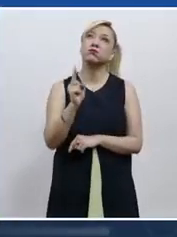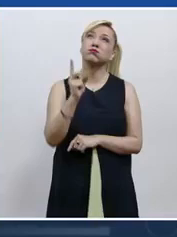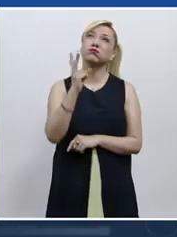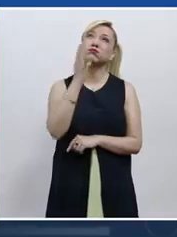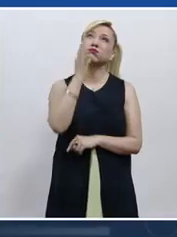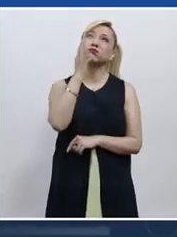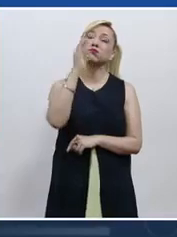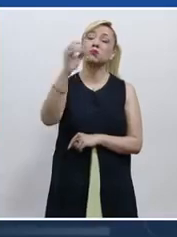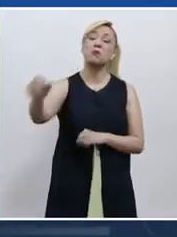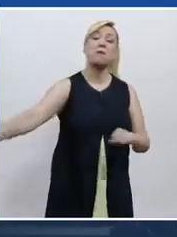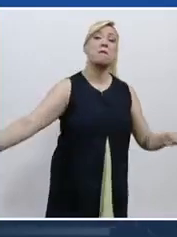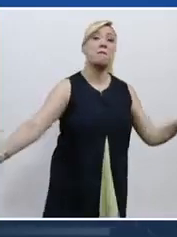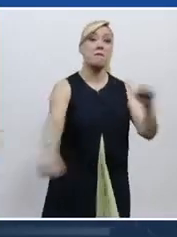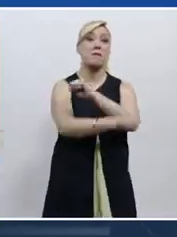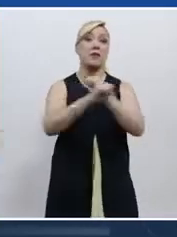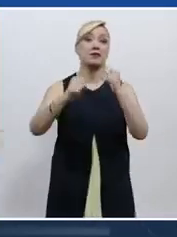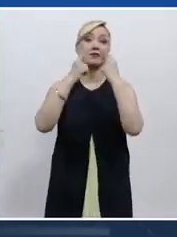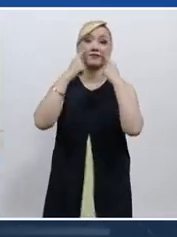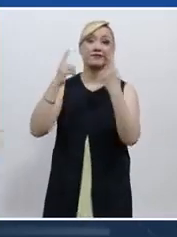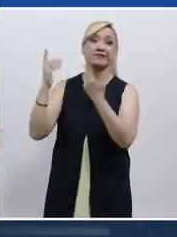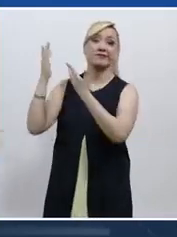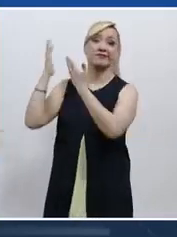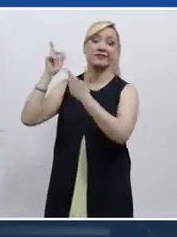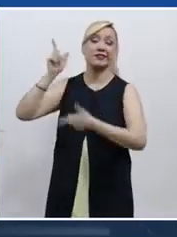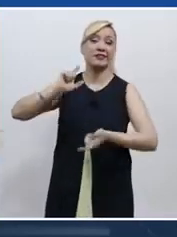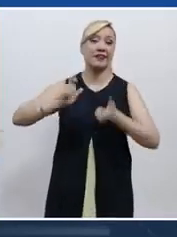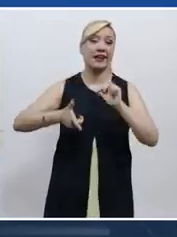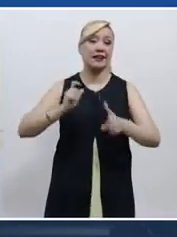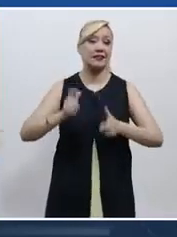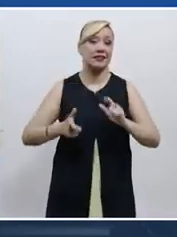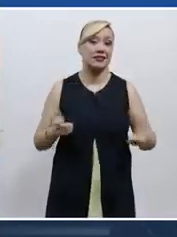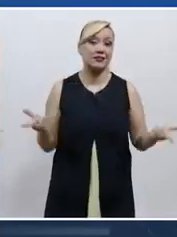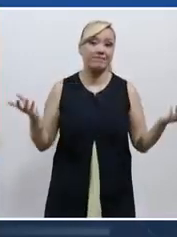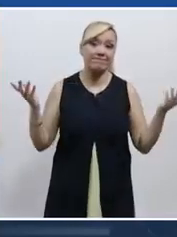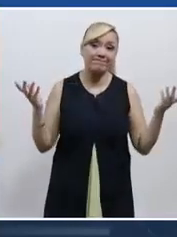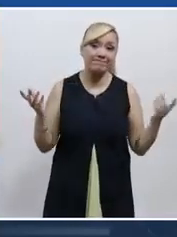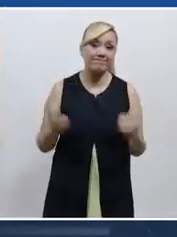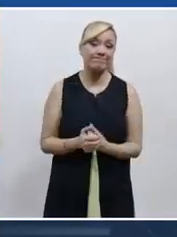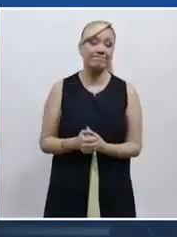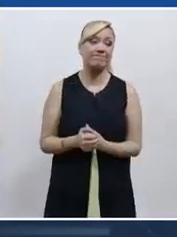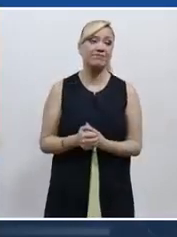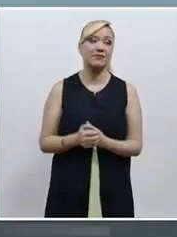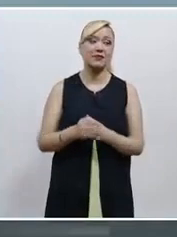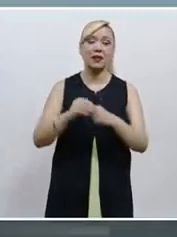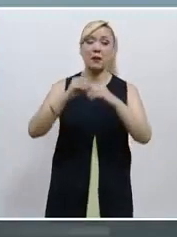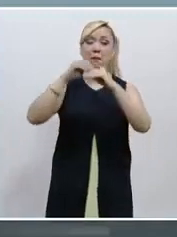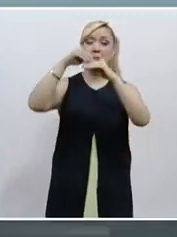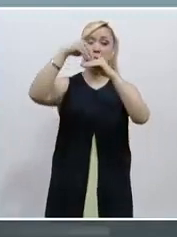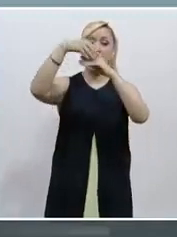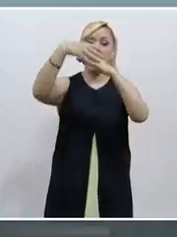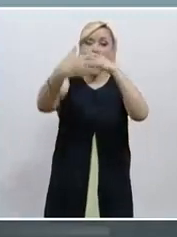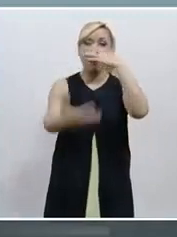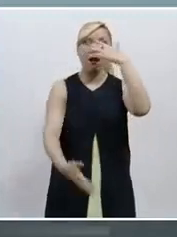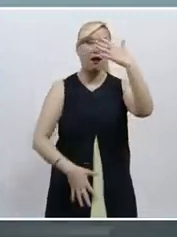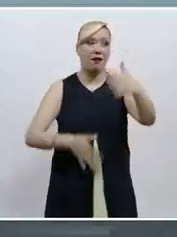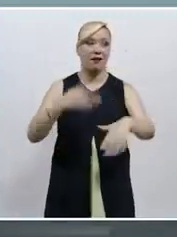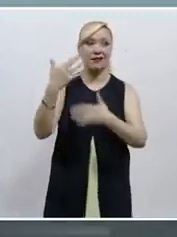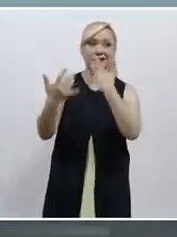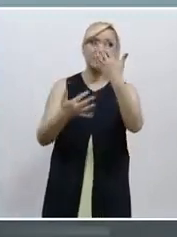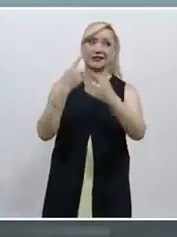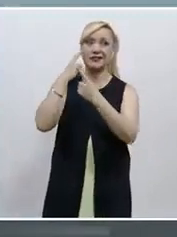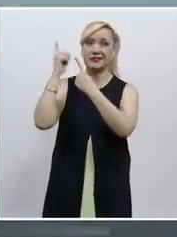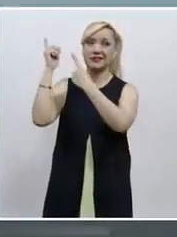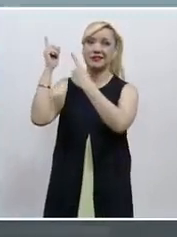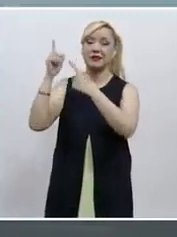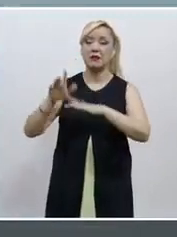haber despegado en la base especial de Boca Chica, en Texas. Los restos de la aeronave cayeron al Golfo de México en un área que fue cerrada a